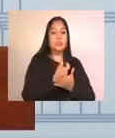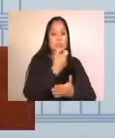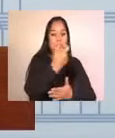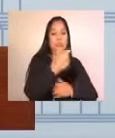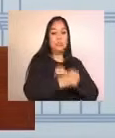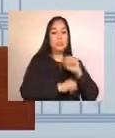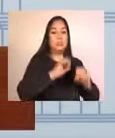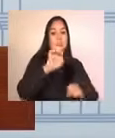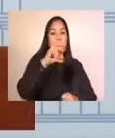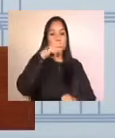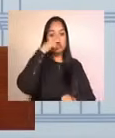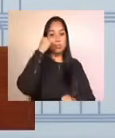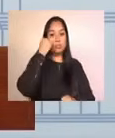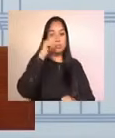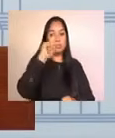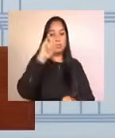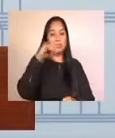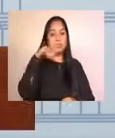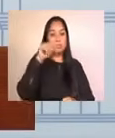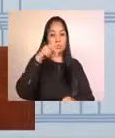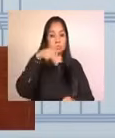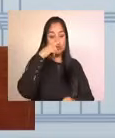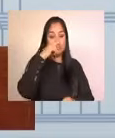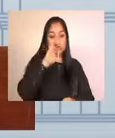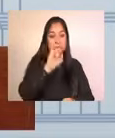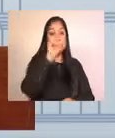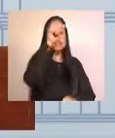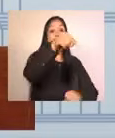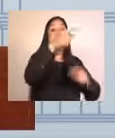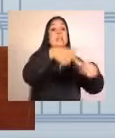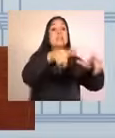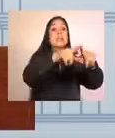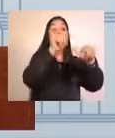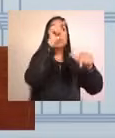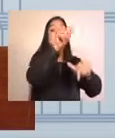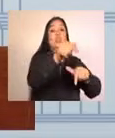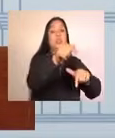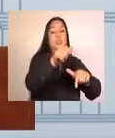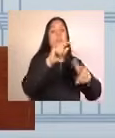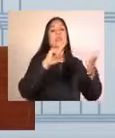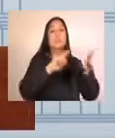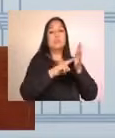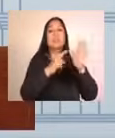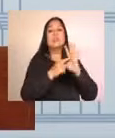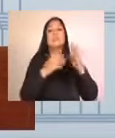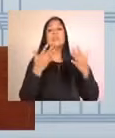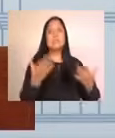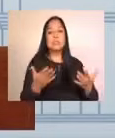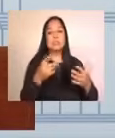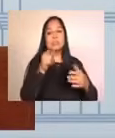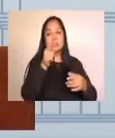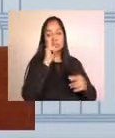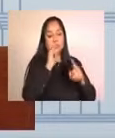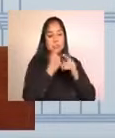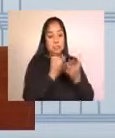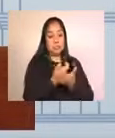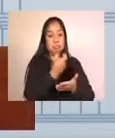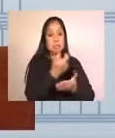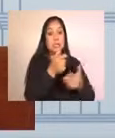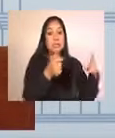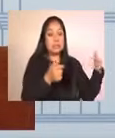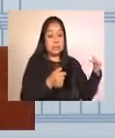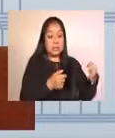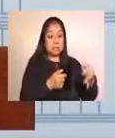fertilizante puesto en el municipio, lo que implica necesariamente que incluye ese precio el